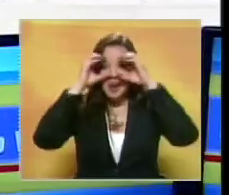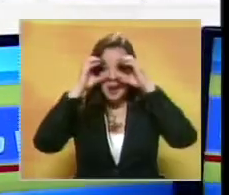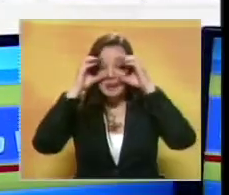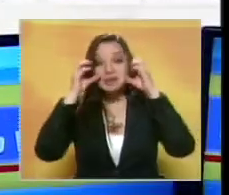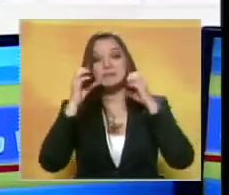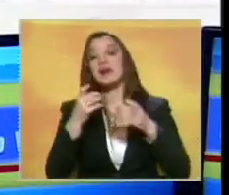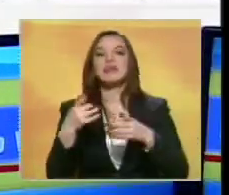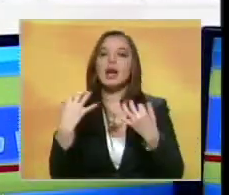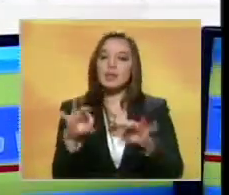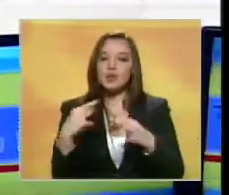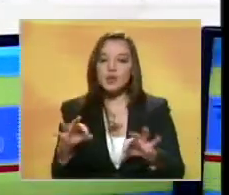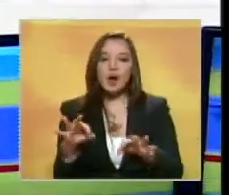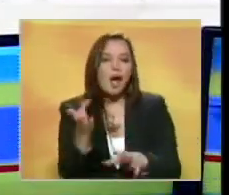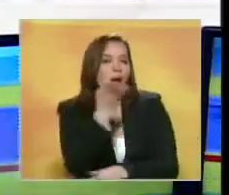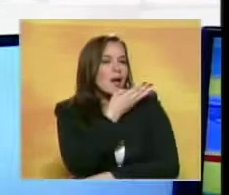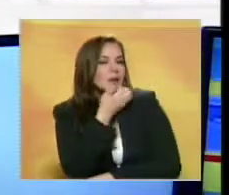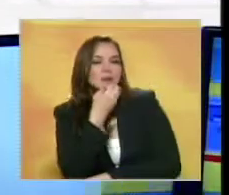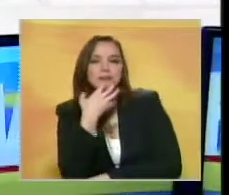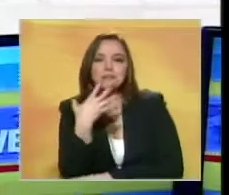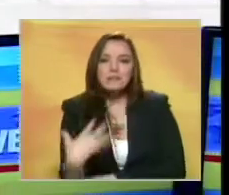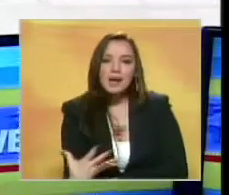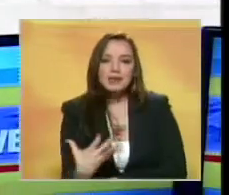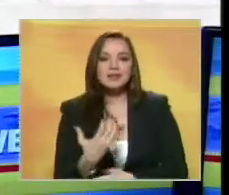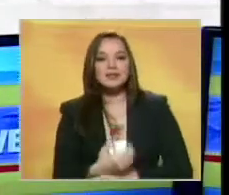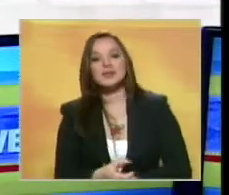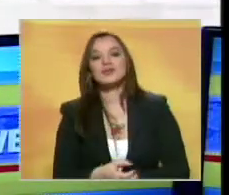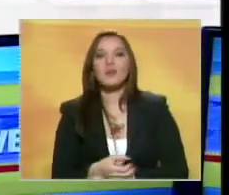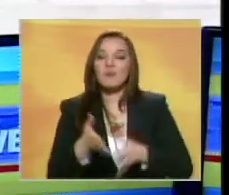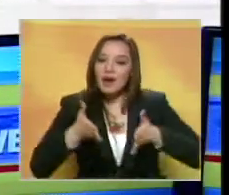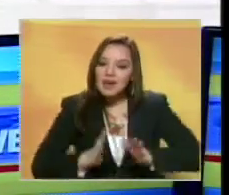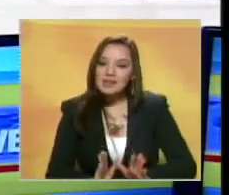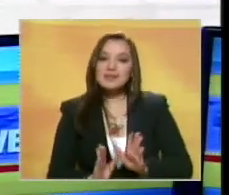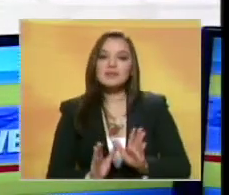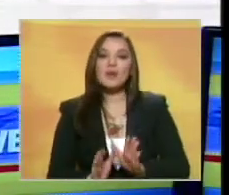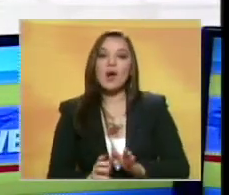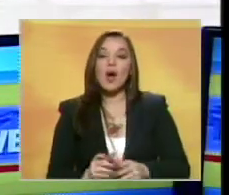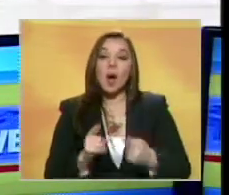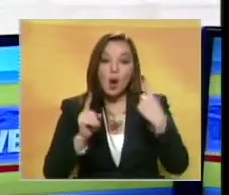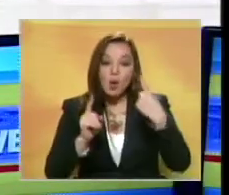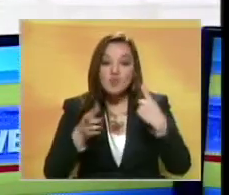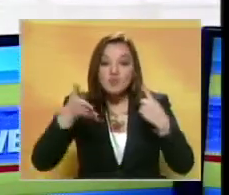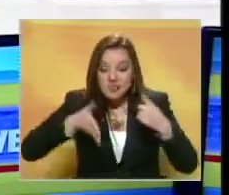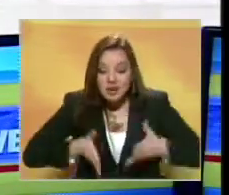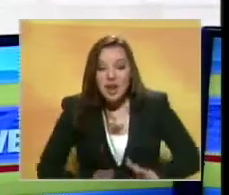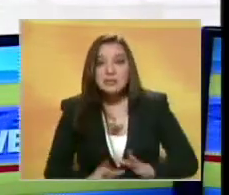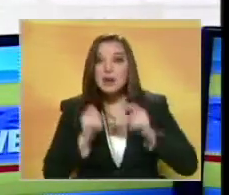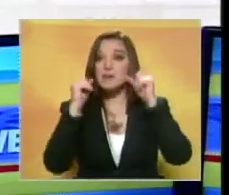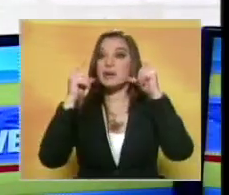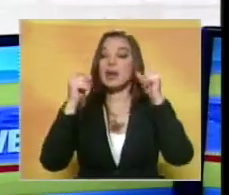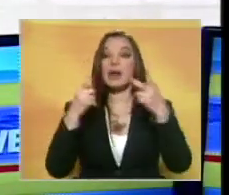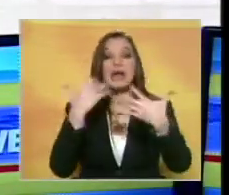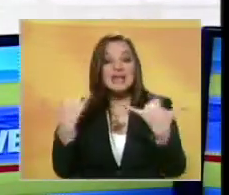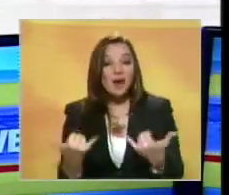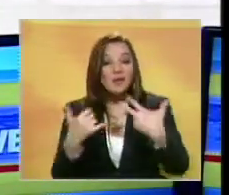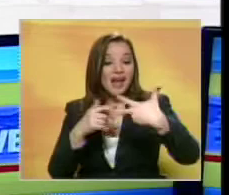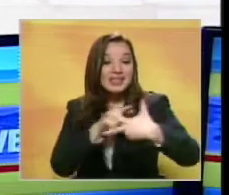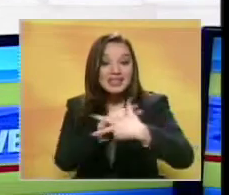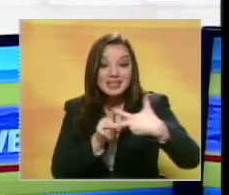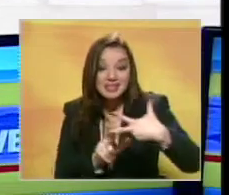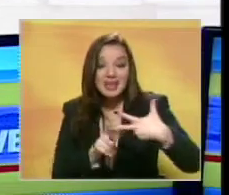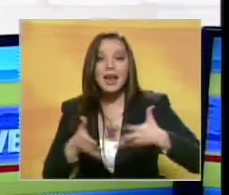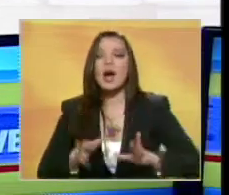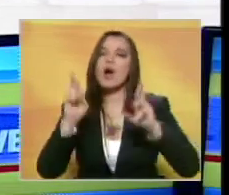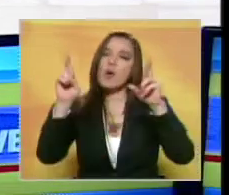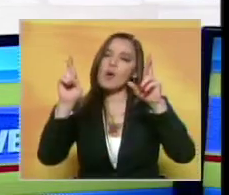condiciones naturales es toda una historia para la gestación y nacimiento, ¿no? Y que nazca uno es un milagro, en 3 seguidos es demasiado. Un regalo. Ojalá se